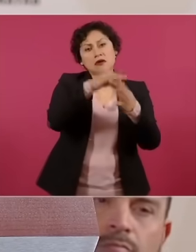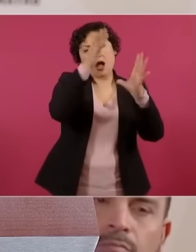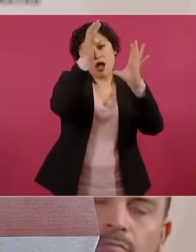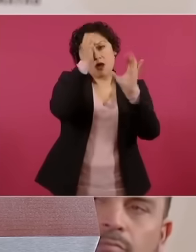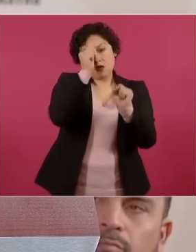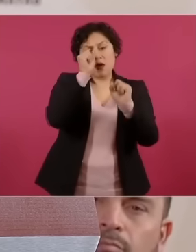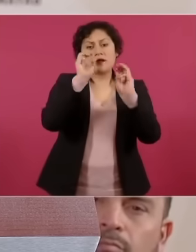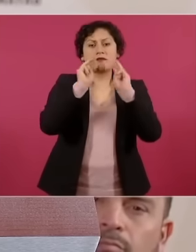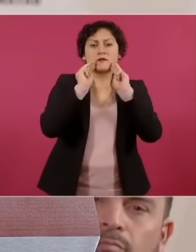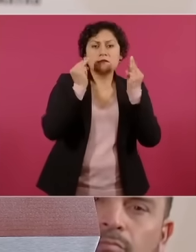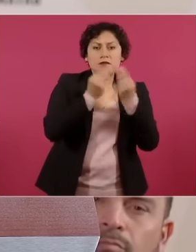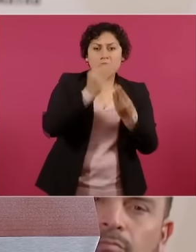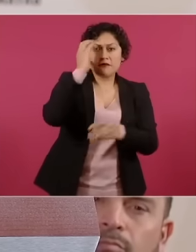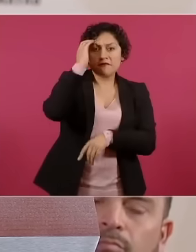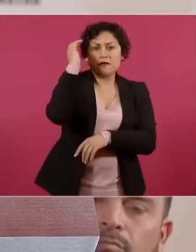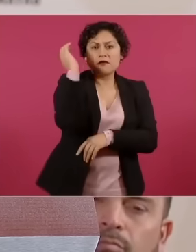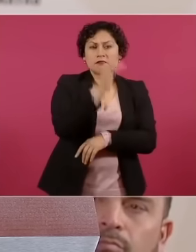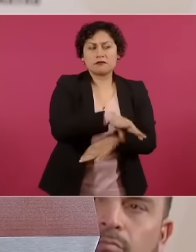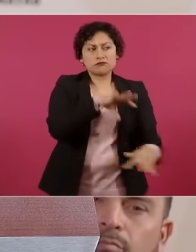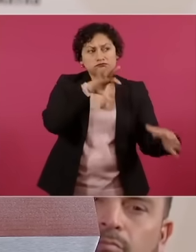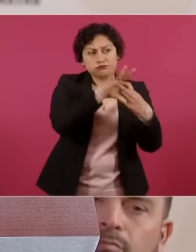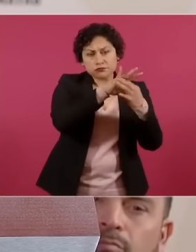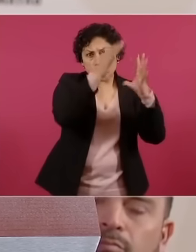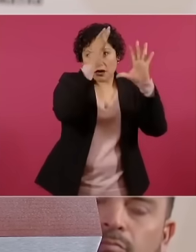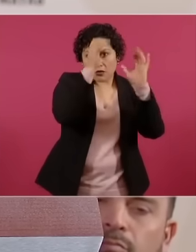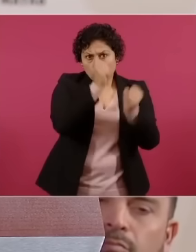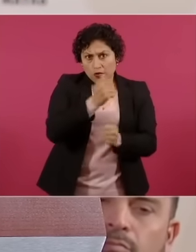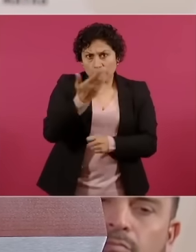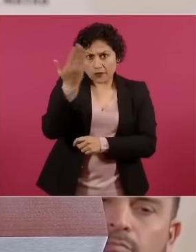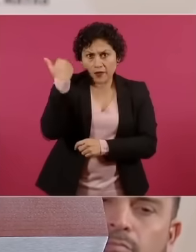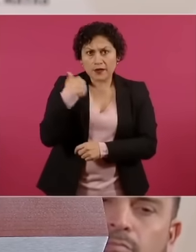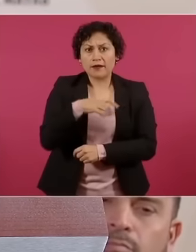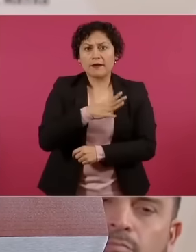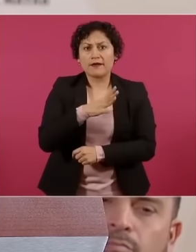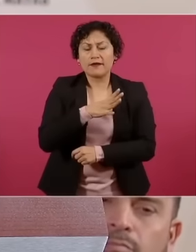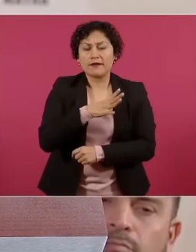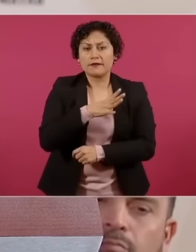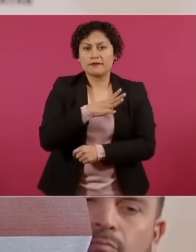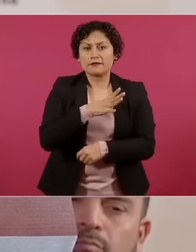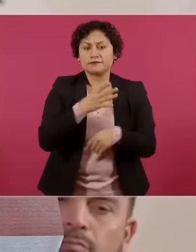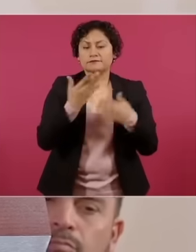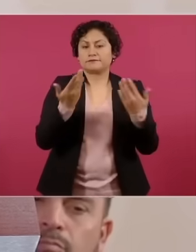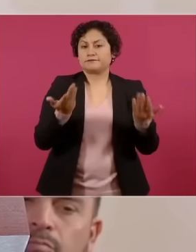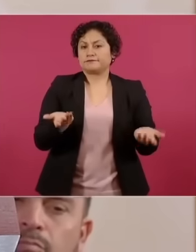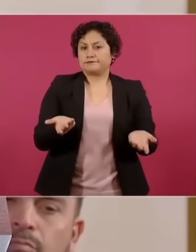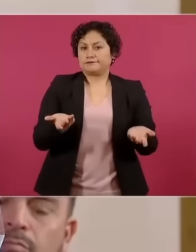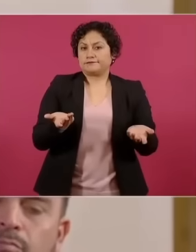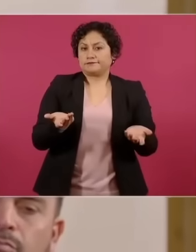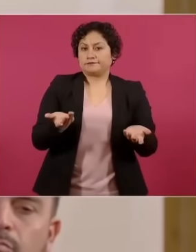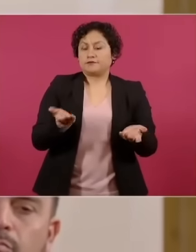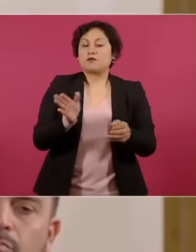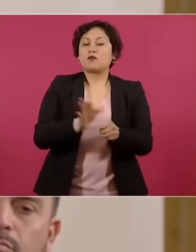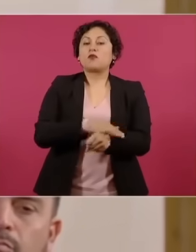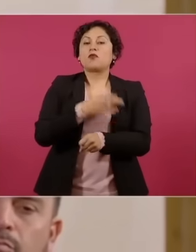con el crimen organizado. Entonces, lo que estamos haciendo